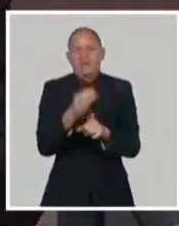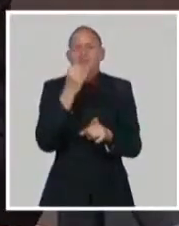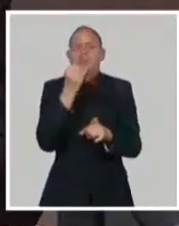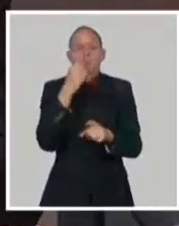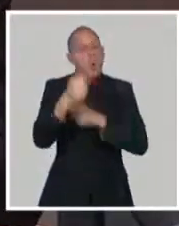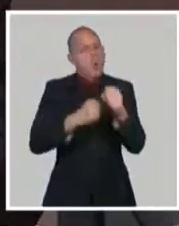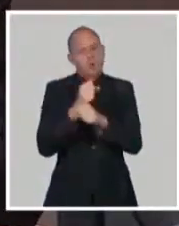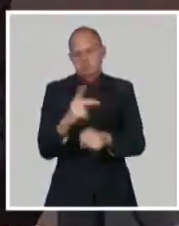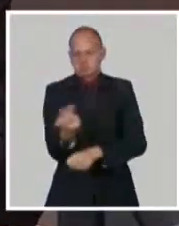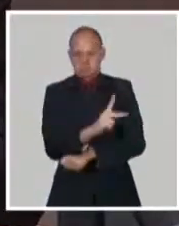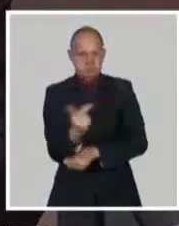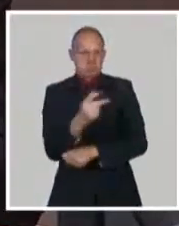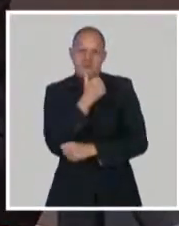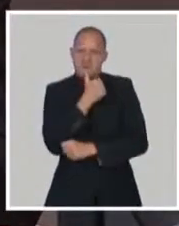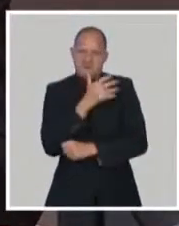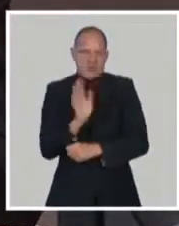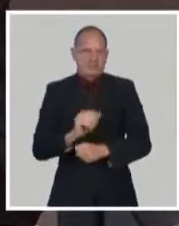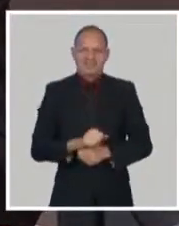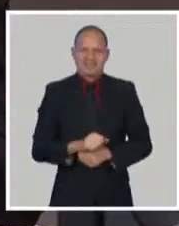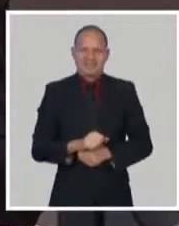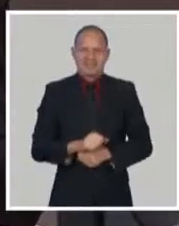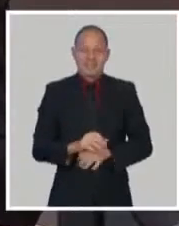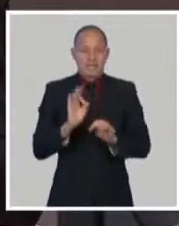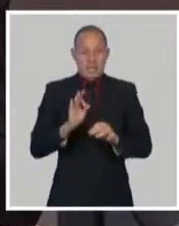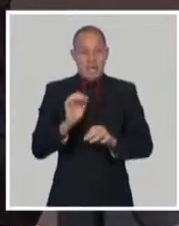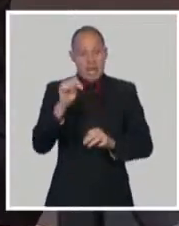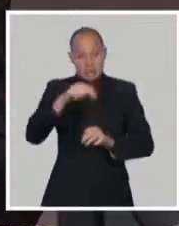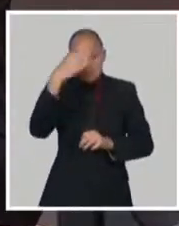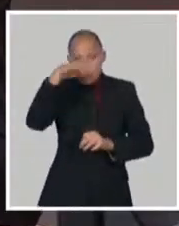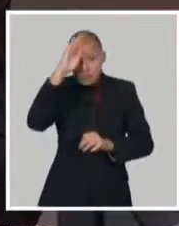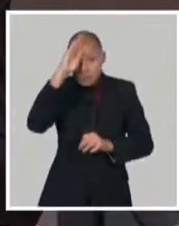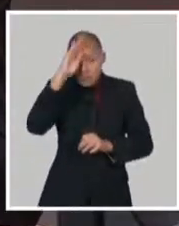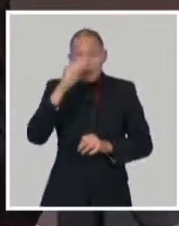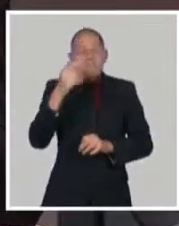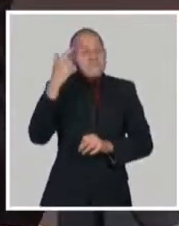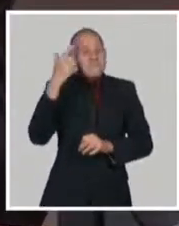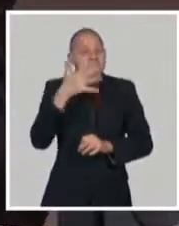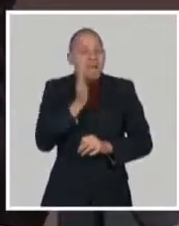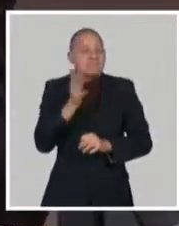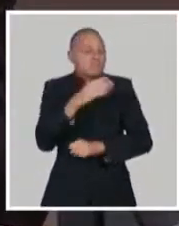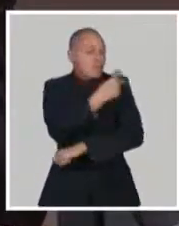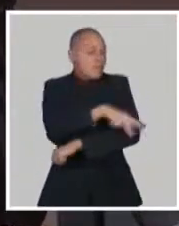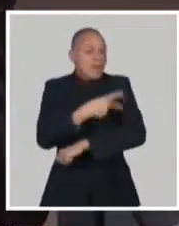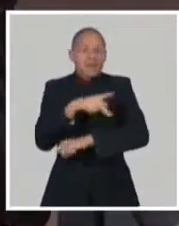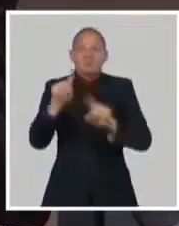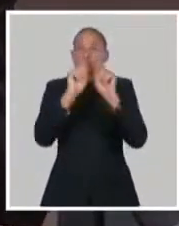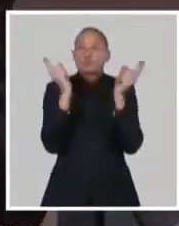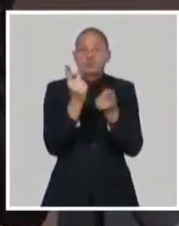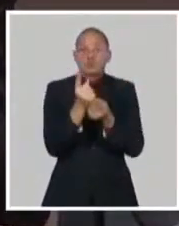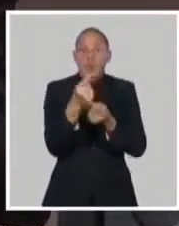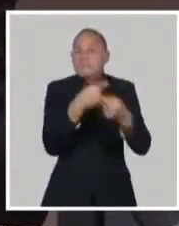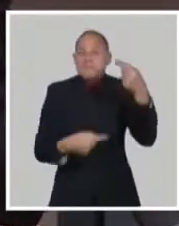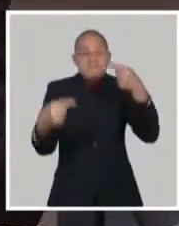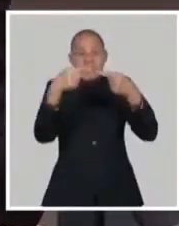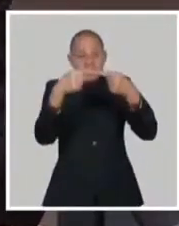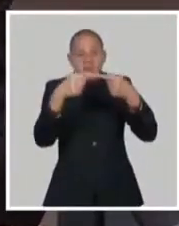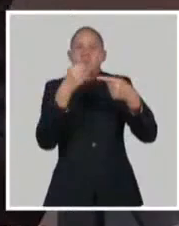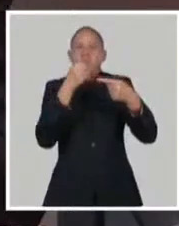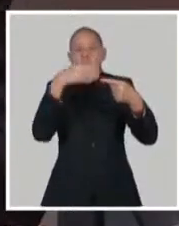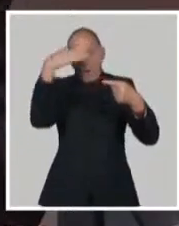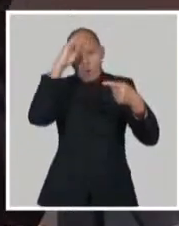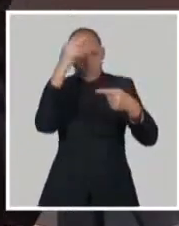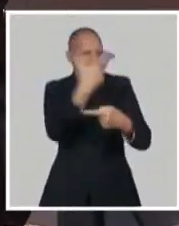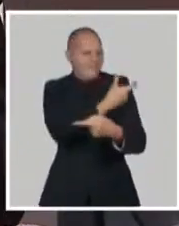nuestro país será uno de los primeros países que podrá inmunizar a toda su población. Y además, esta vacuna también, eso también lo